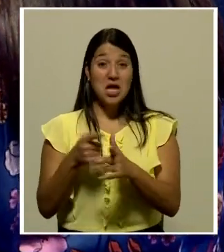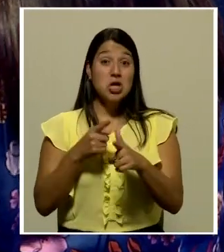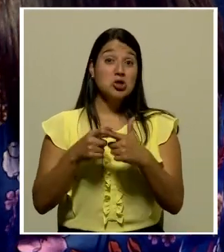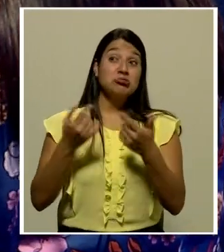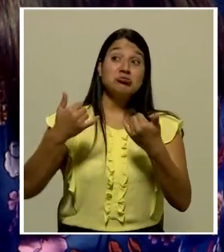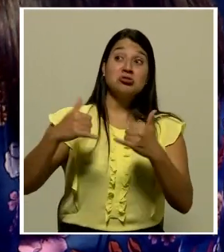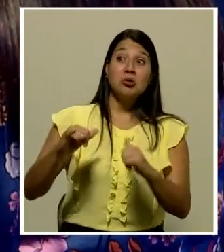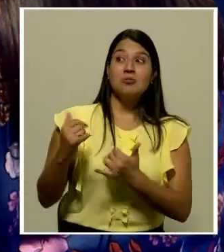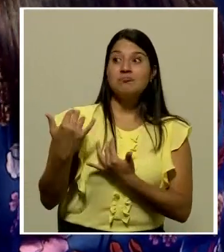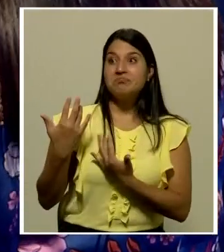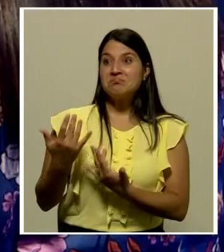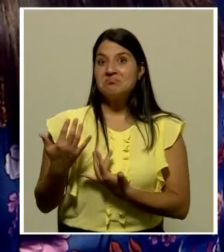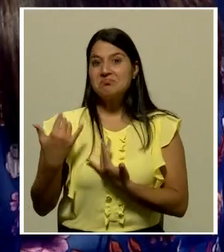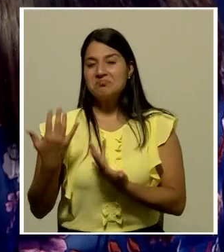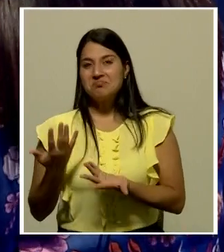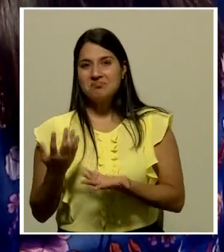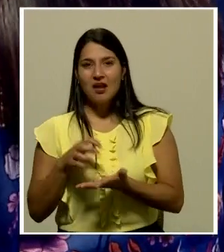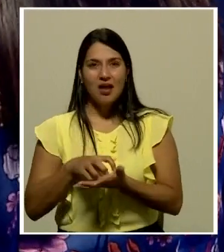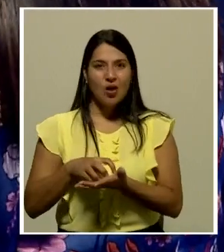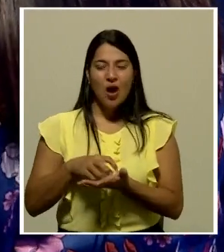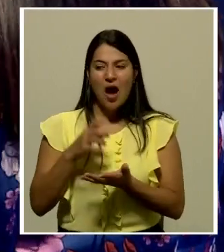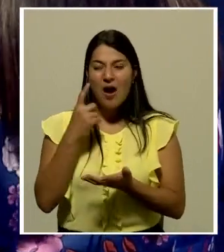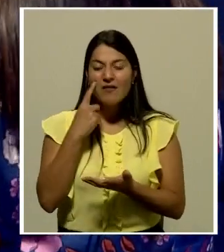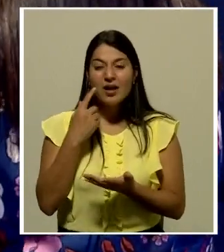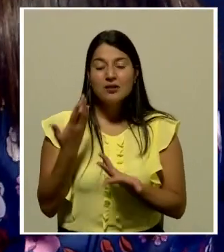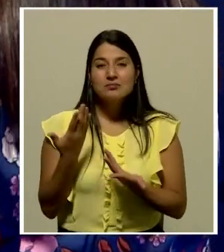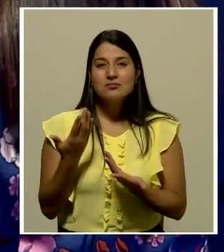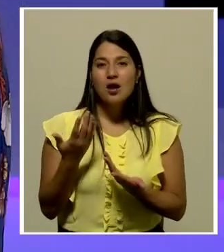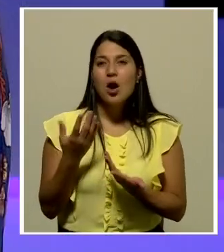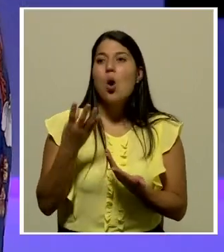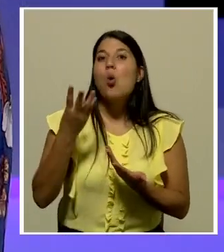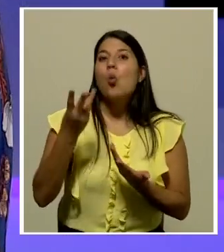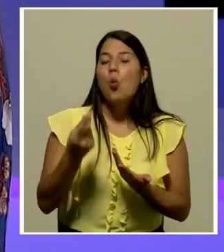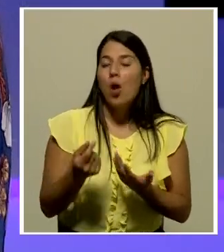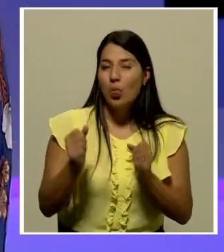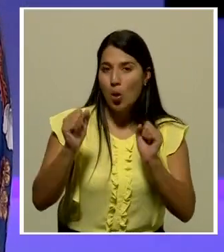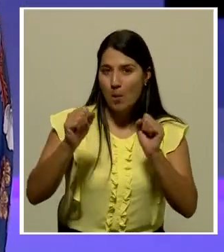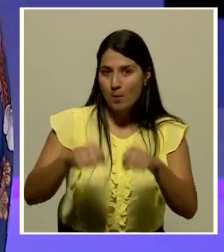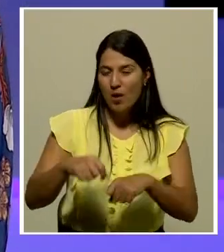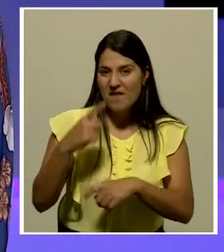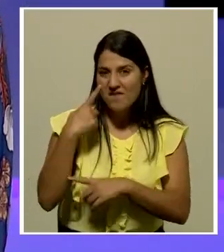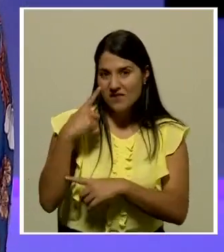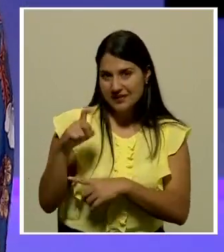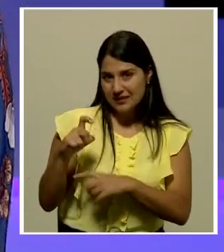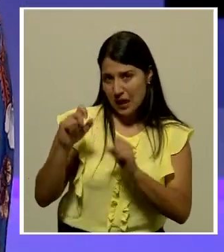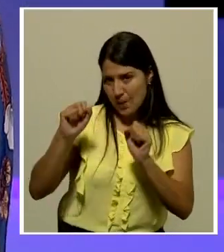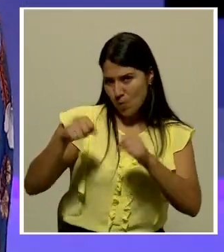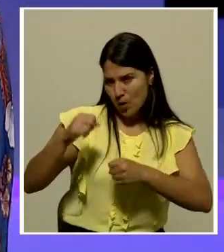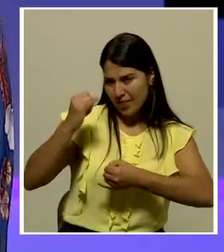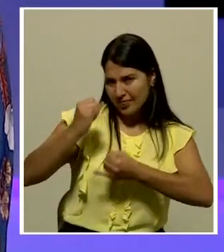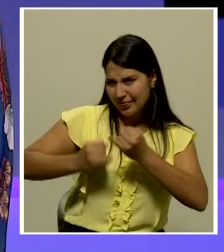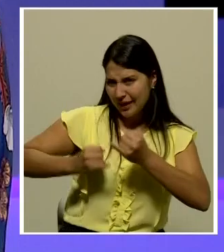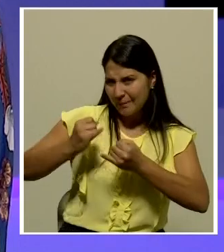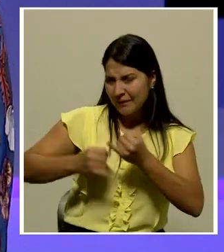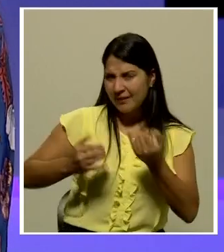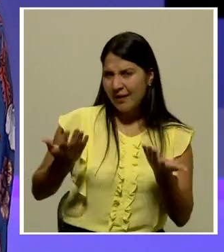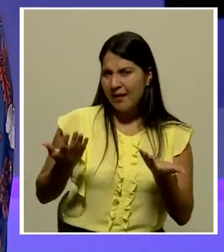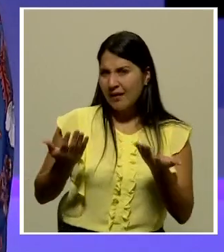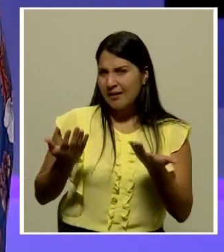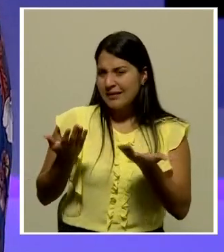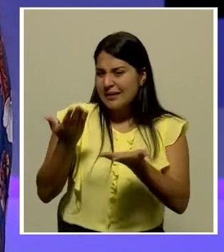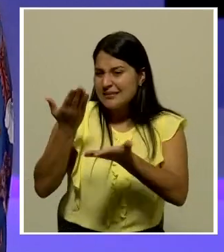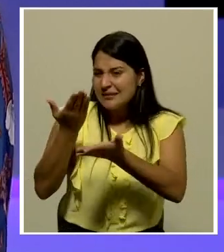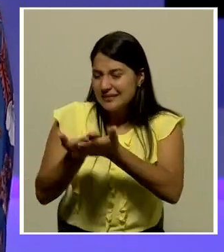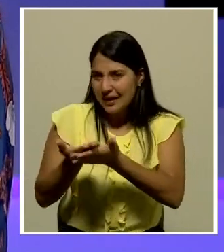sobre, bueno, cuánto finalmente podrá la Fiscalía, como en muchos otros casos, terminar de amarrar o de llegar a